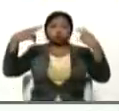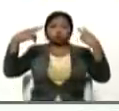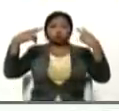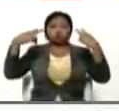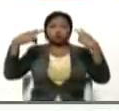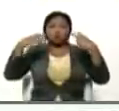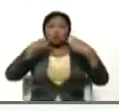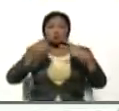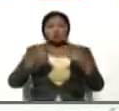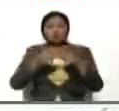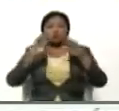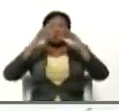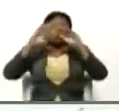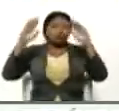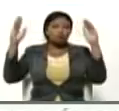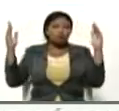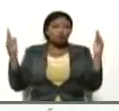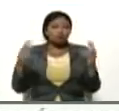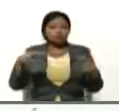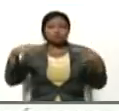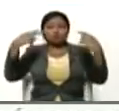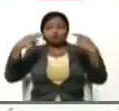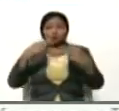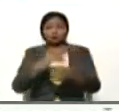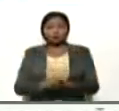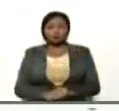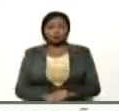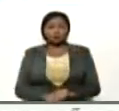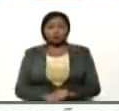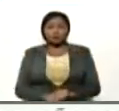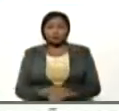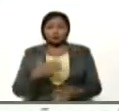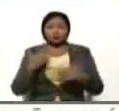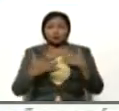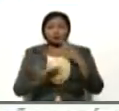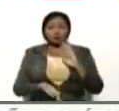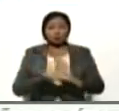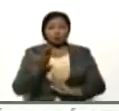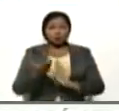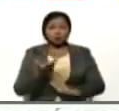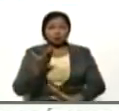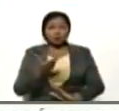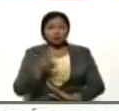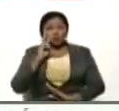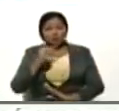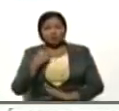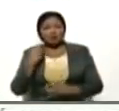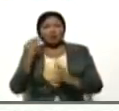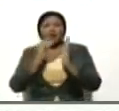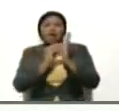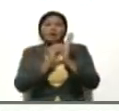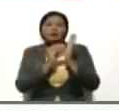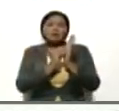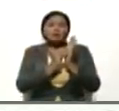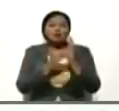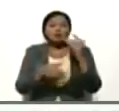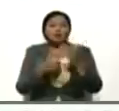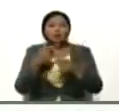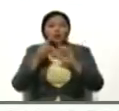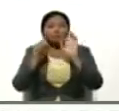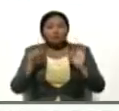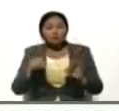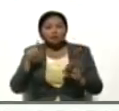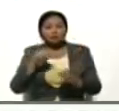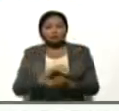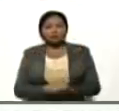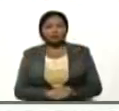como dicen Raimundo y todo el mundo. Es un acto muy importante. Por eso les dije que esta semana ha sido una semana